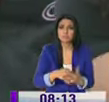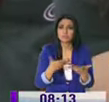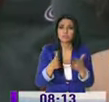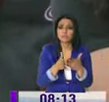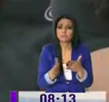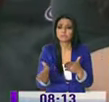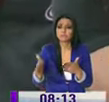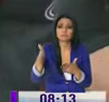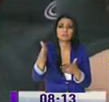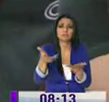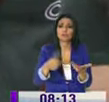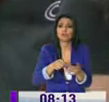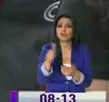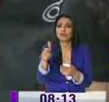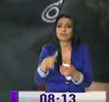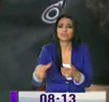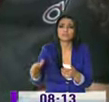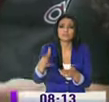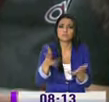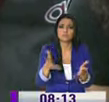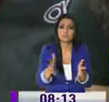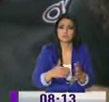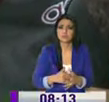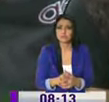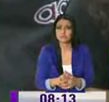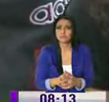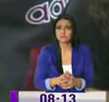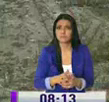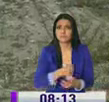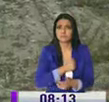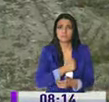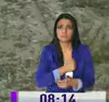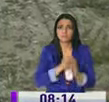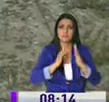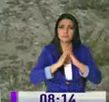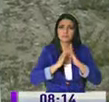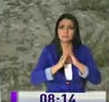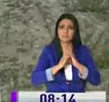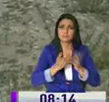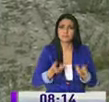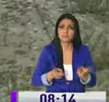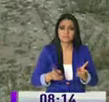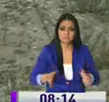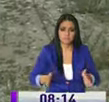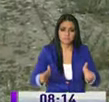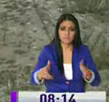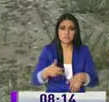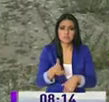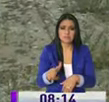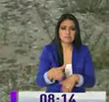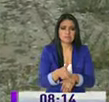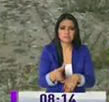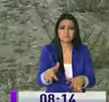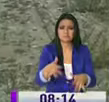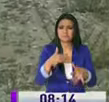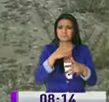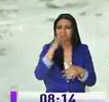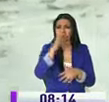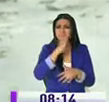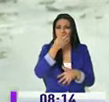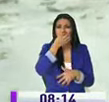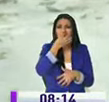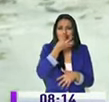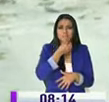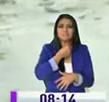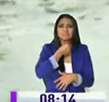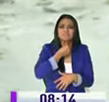para para todos los los propietarios de aquino además del mal estado vial provoca afecciones respiratorias constantes que